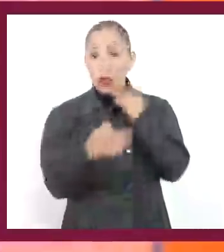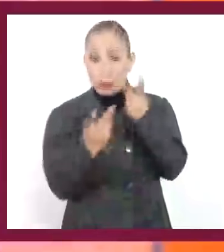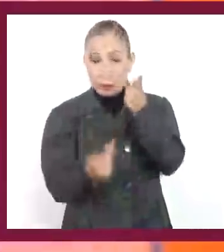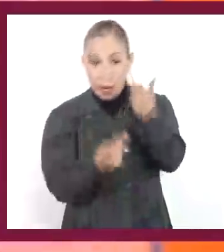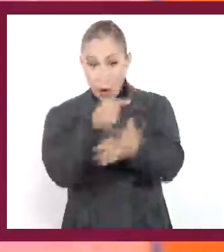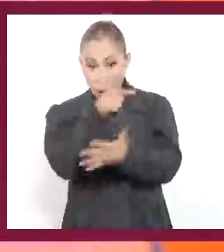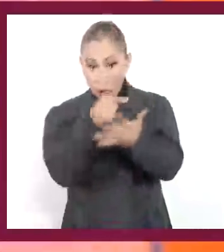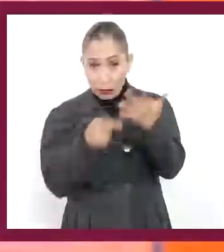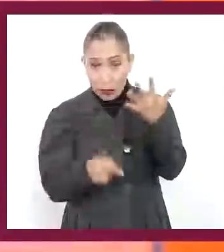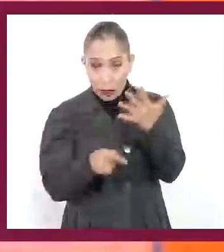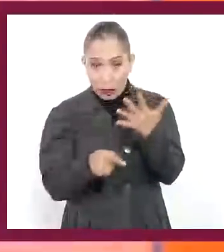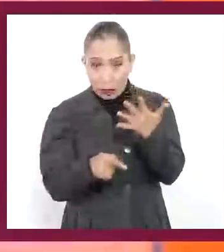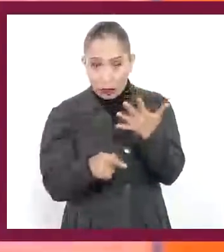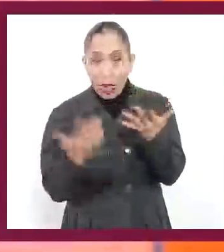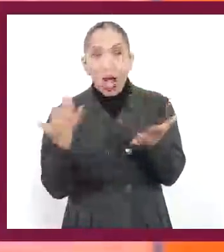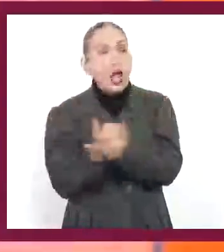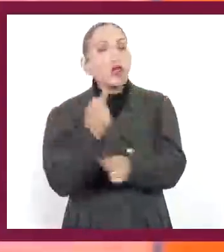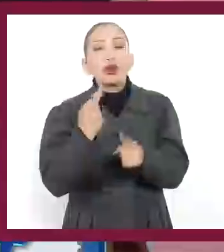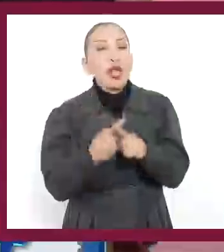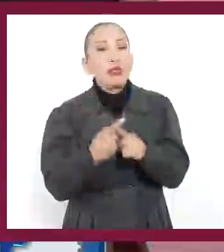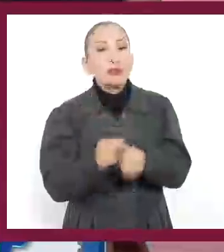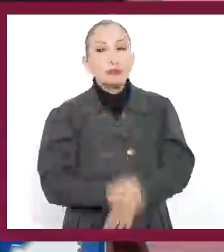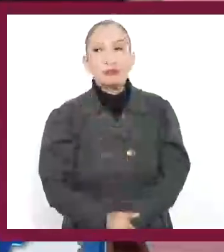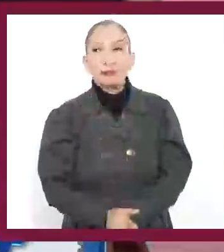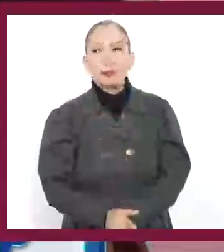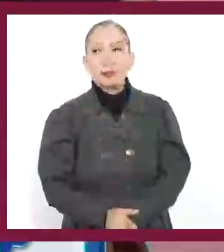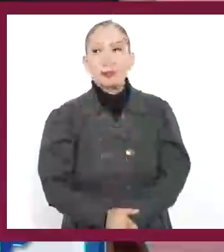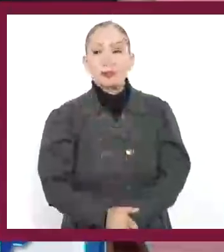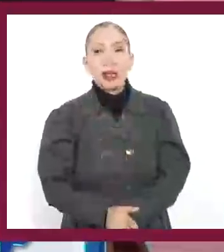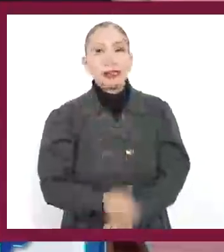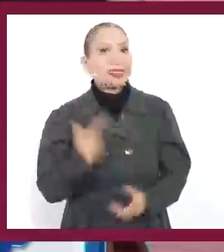preguntas. Y el ganador es...